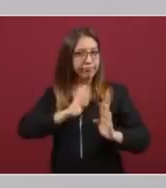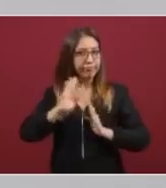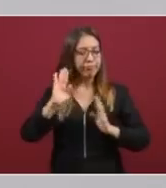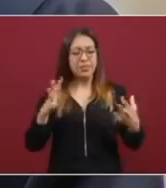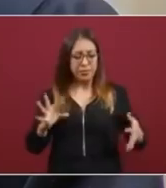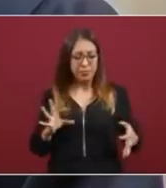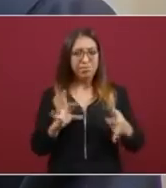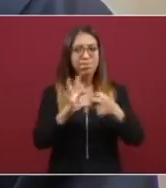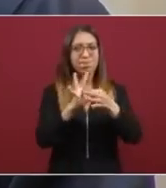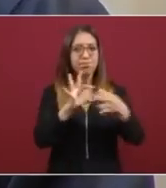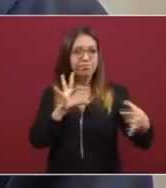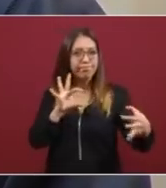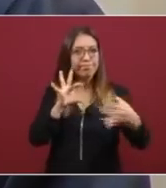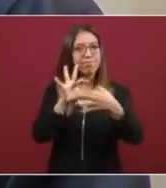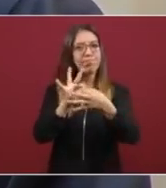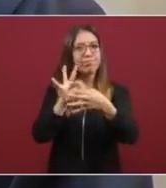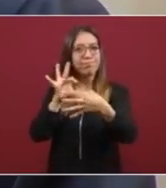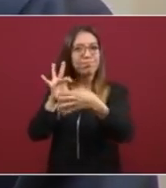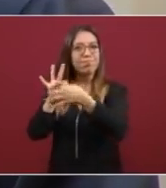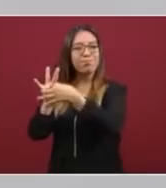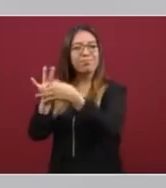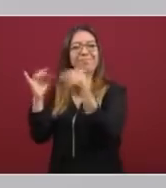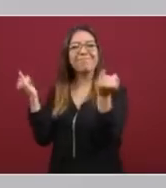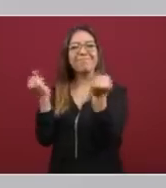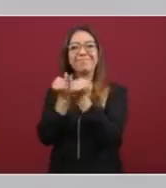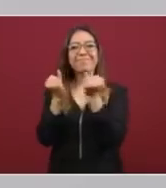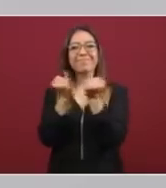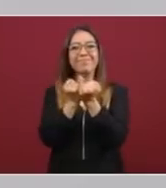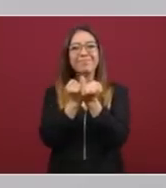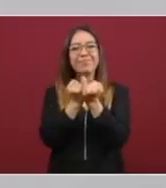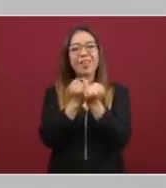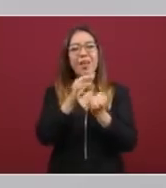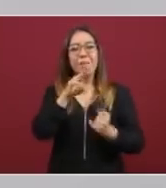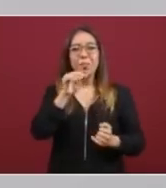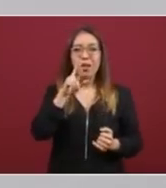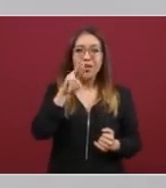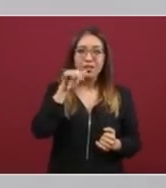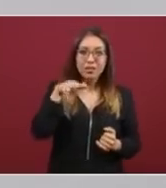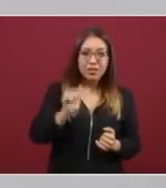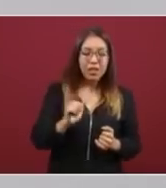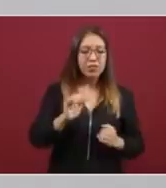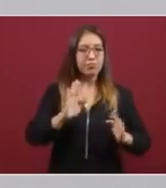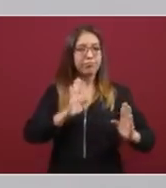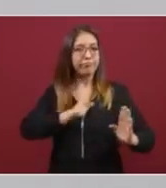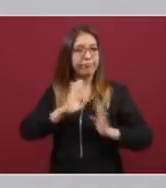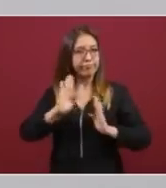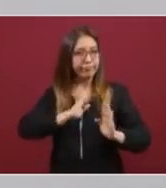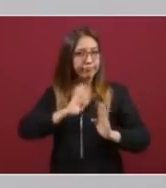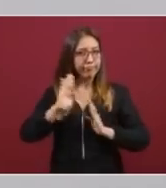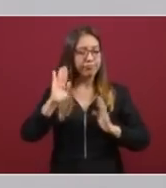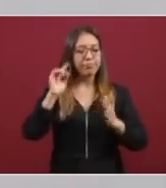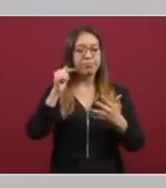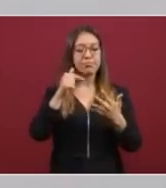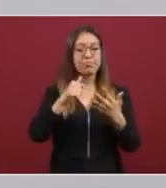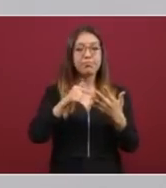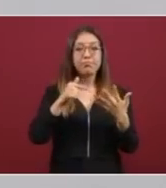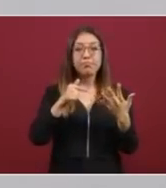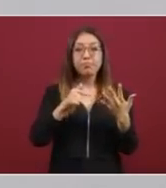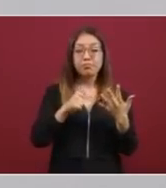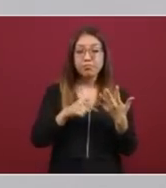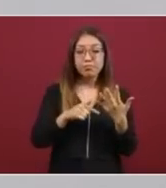los mexicanos. Como lo hace la Marina, el Ejército, con el